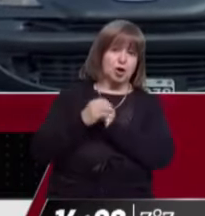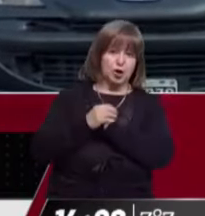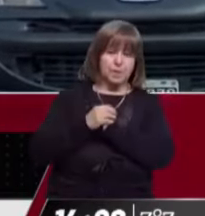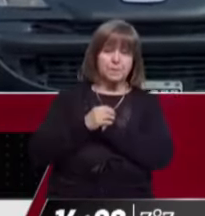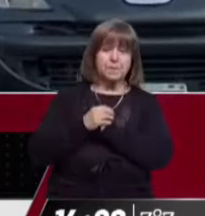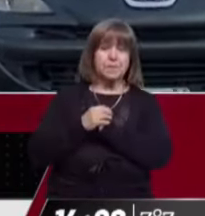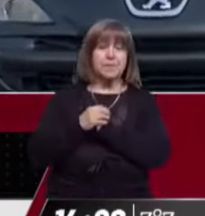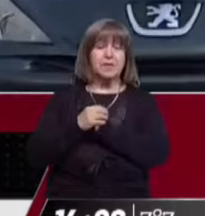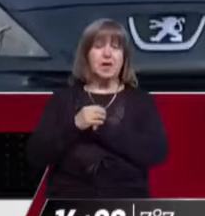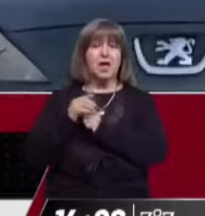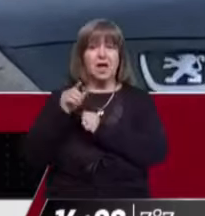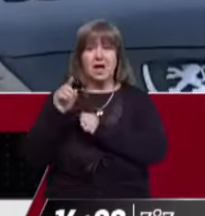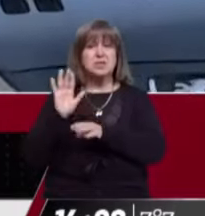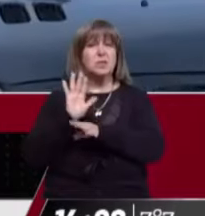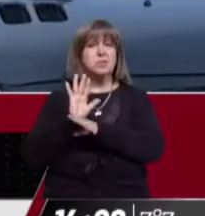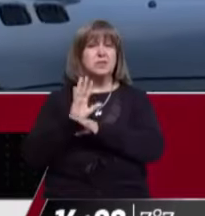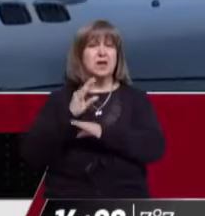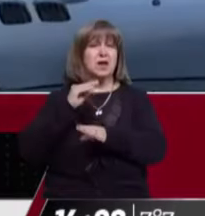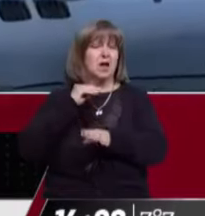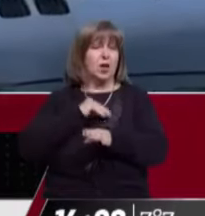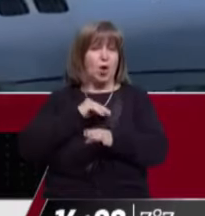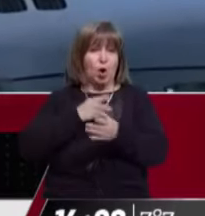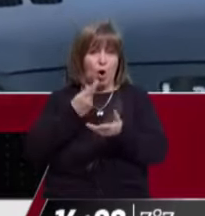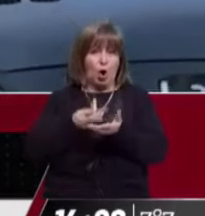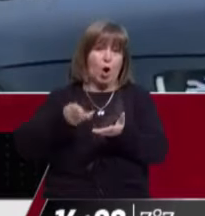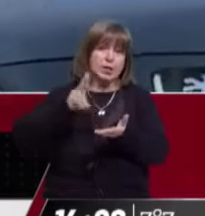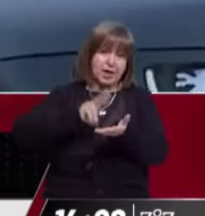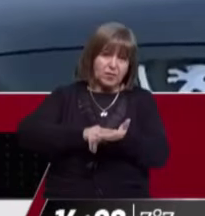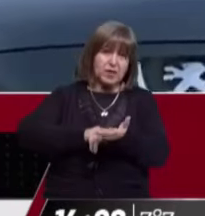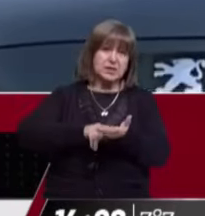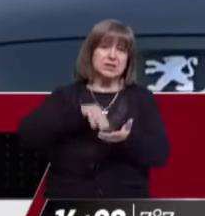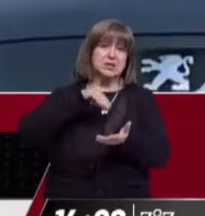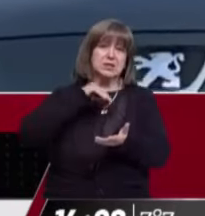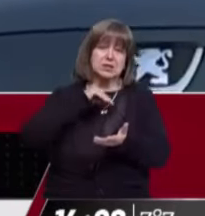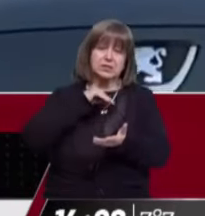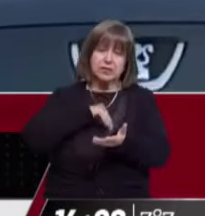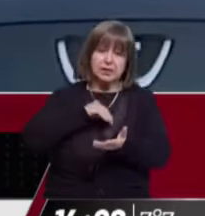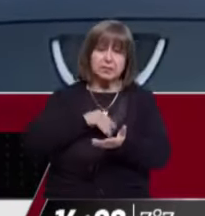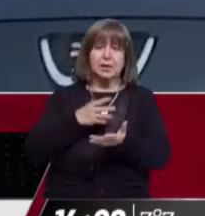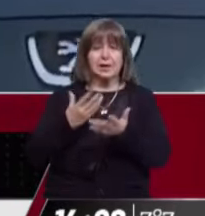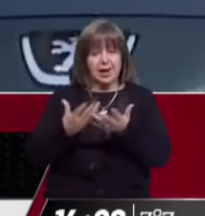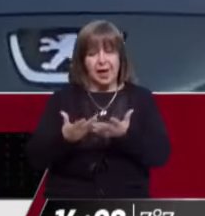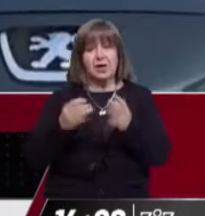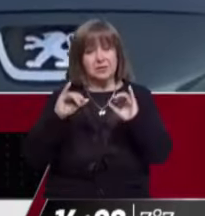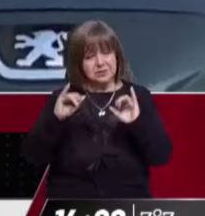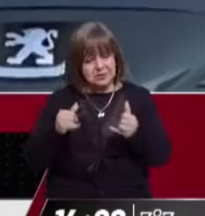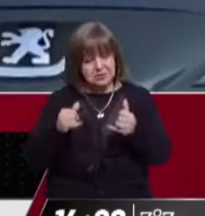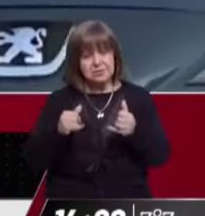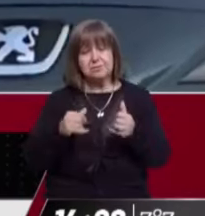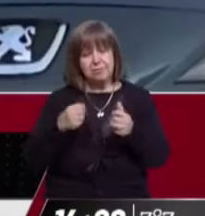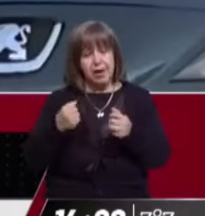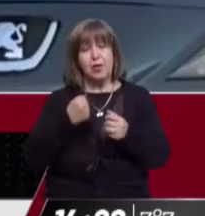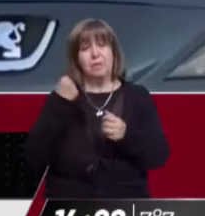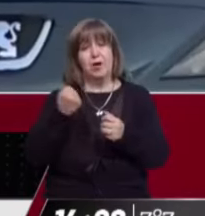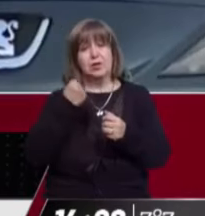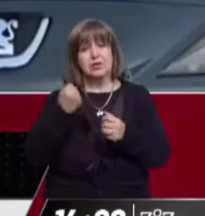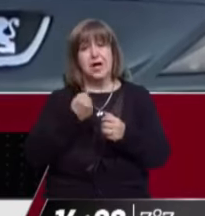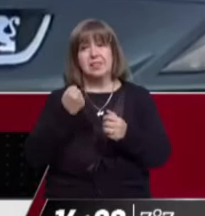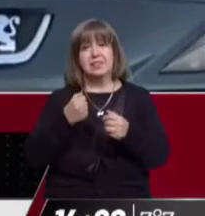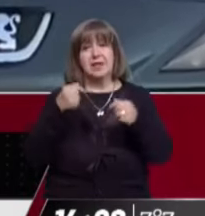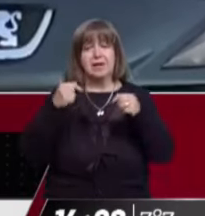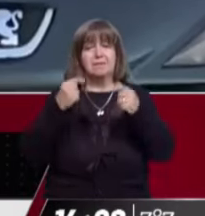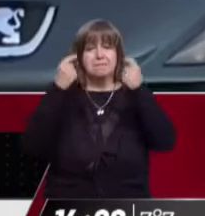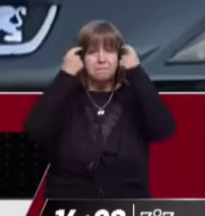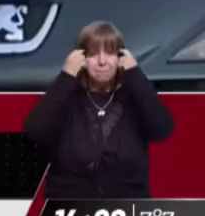¿Revictimizarla? Sí, pero en definitiva la revictimización, ella tenía la posibilidad de hacerlo ahora o hacerlo después,